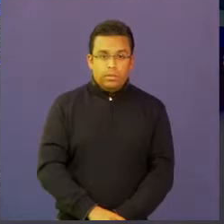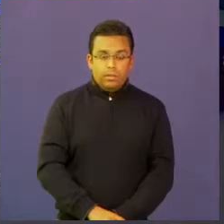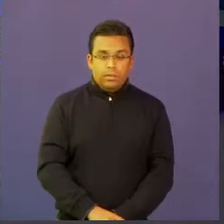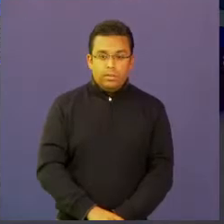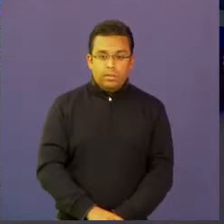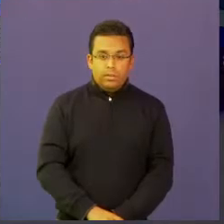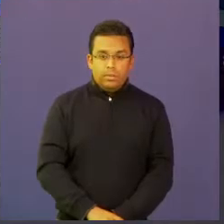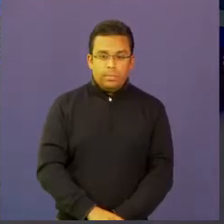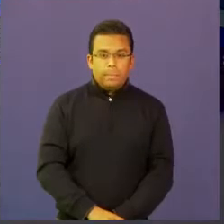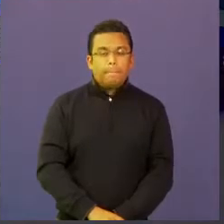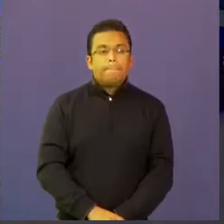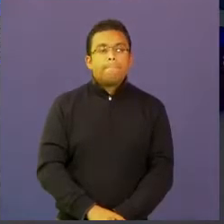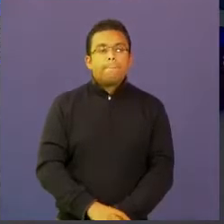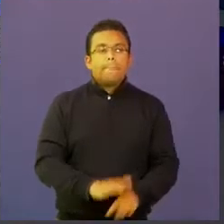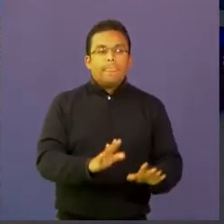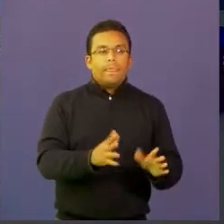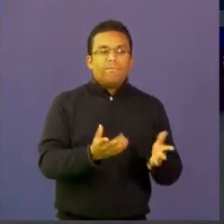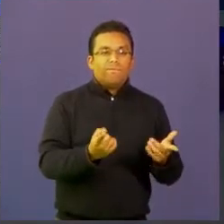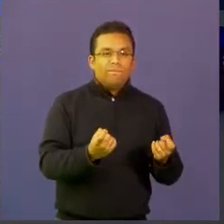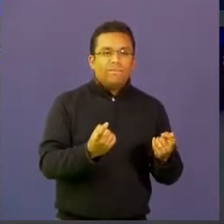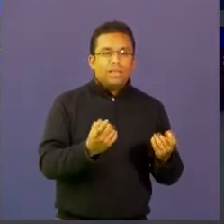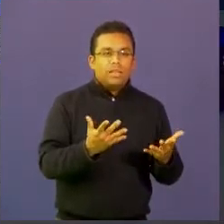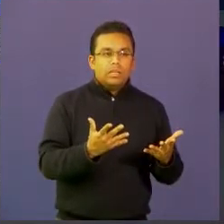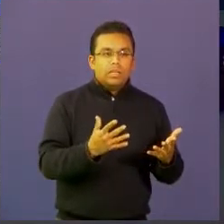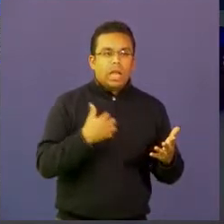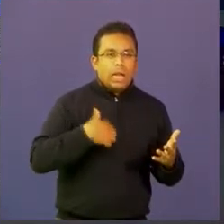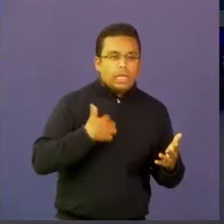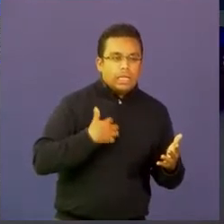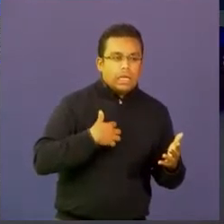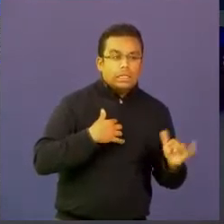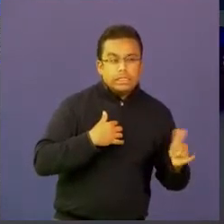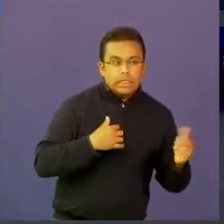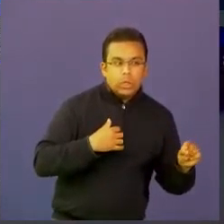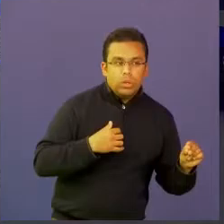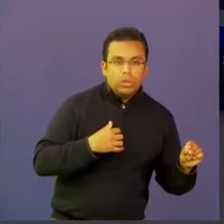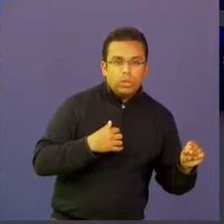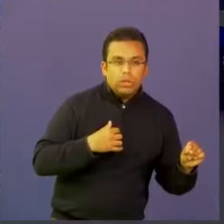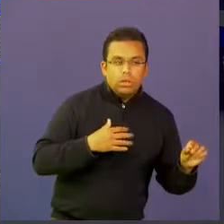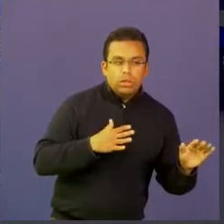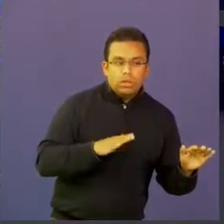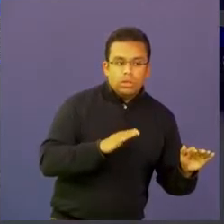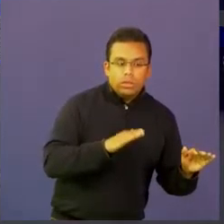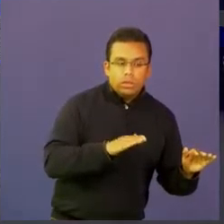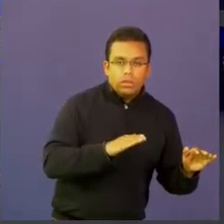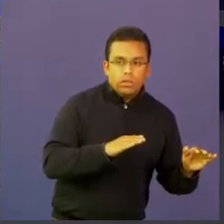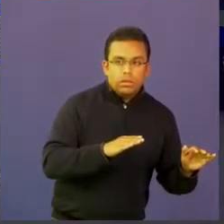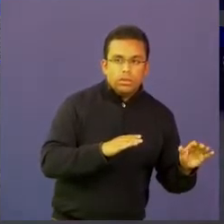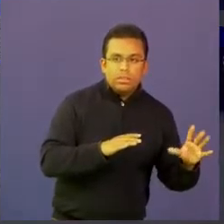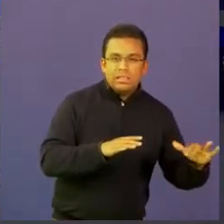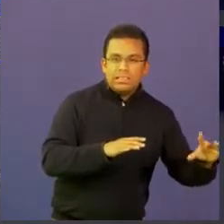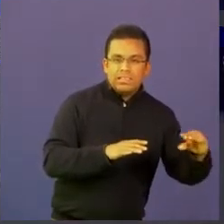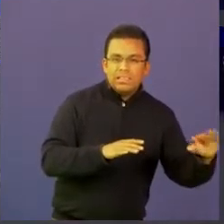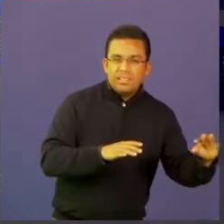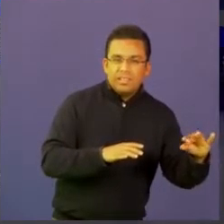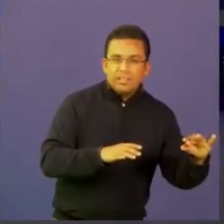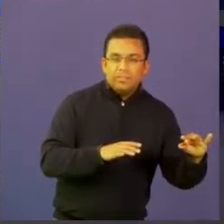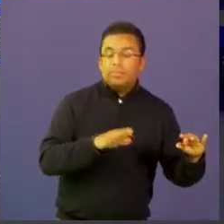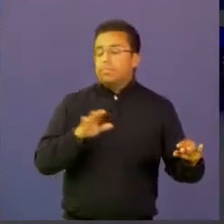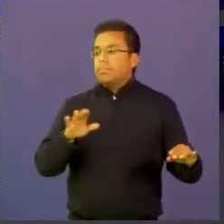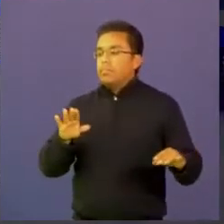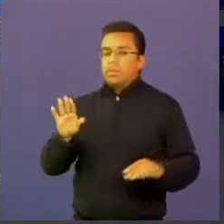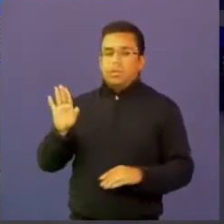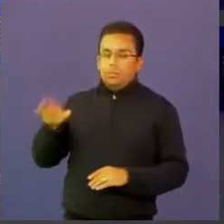buscando la conexión a Argentina pero mientras tanto le voy a hacer una